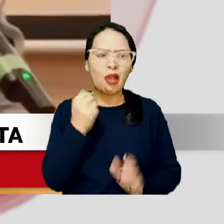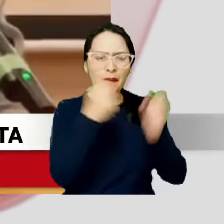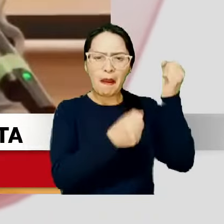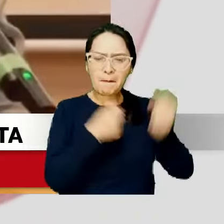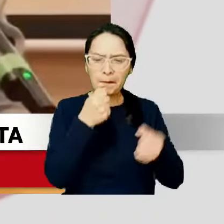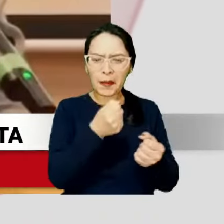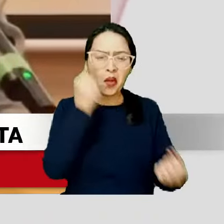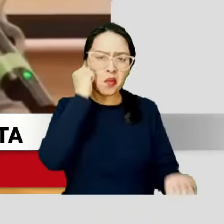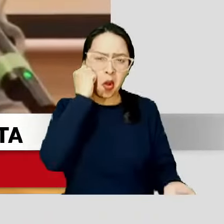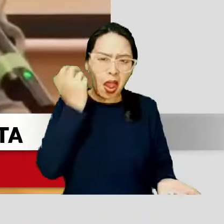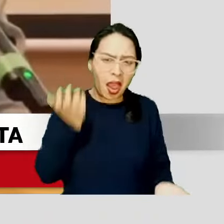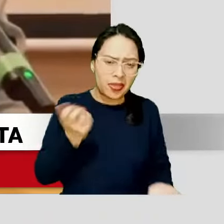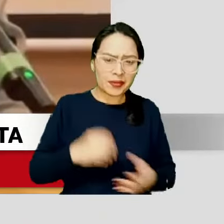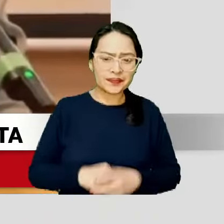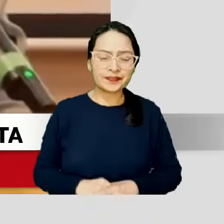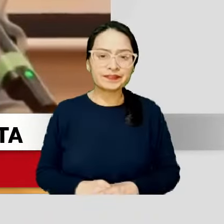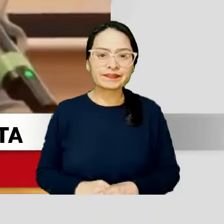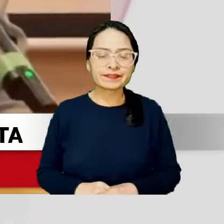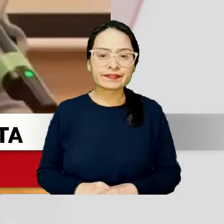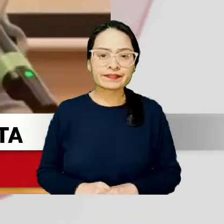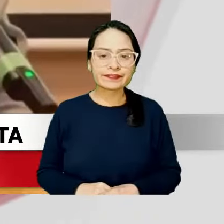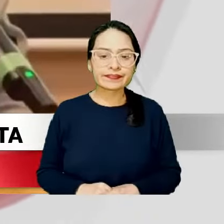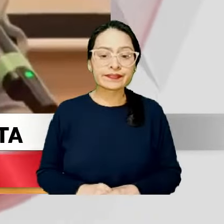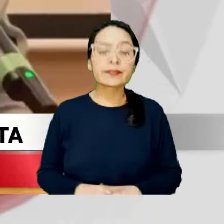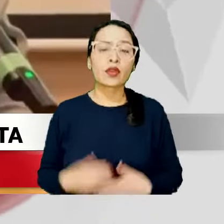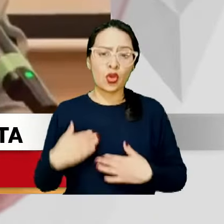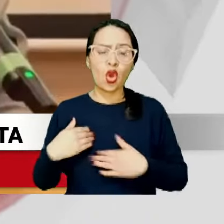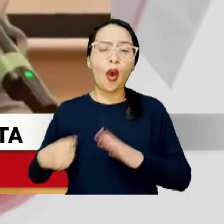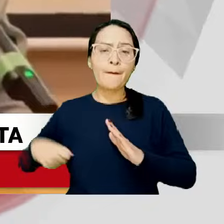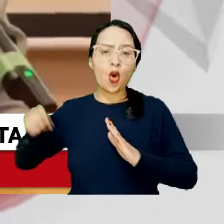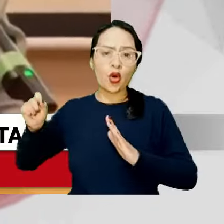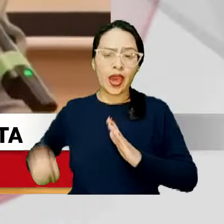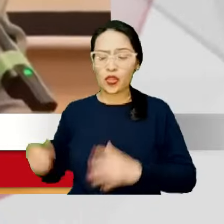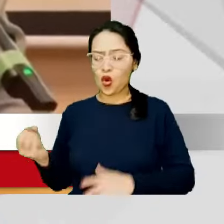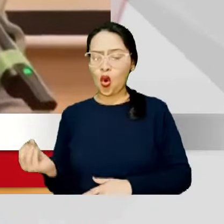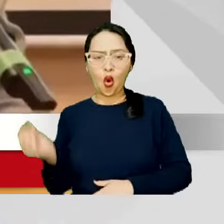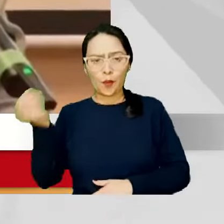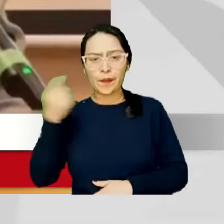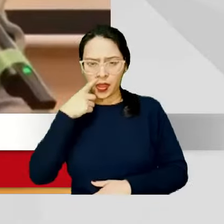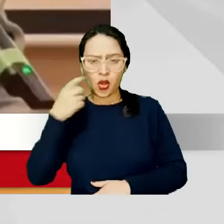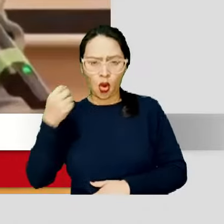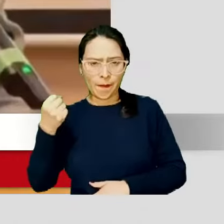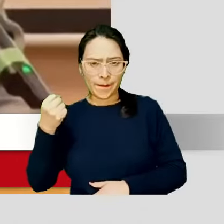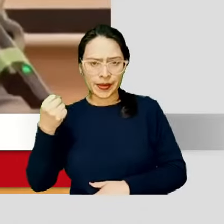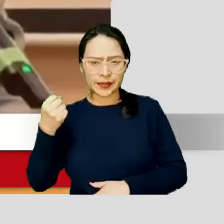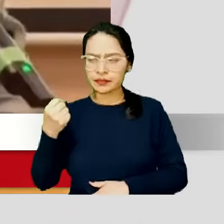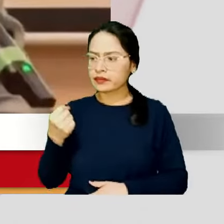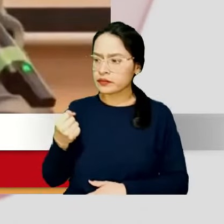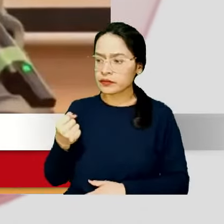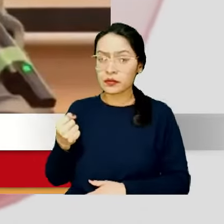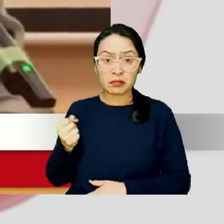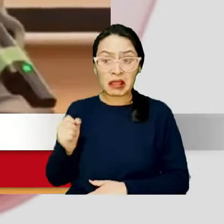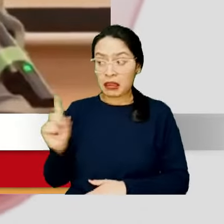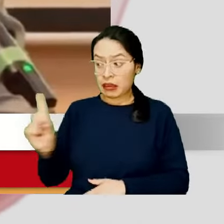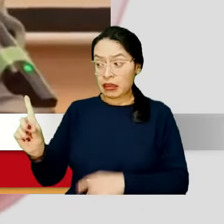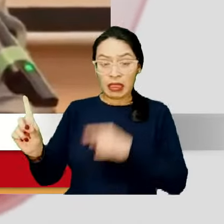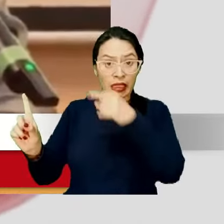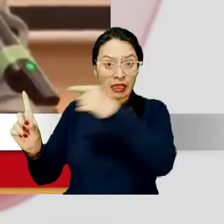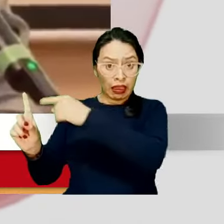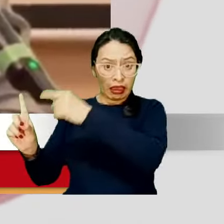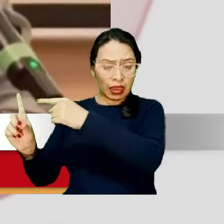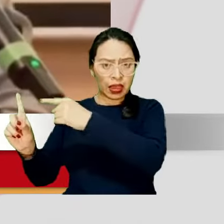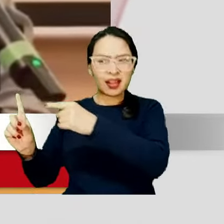suministró una sustancia y el abogado de la defensa de la joven que se considera afectada le ha puesto hasta